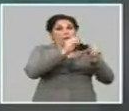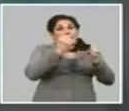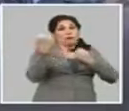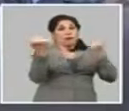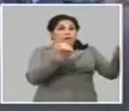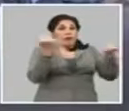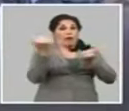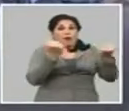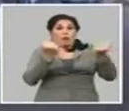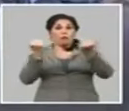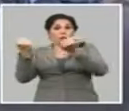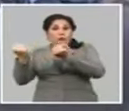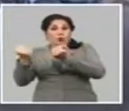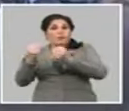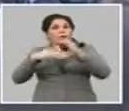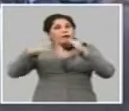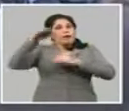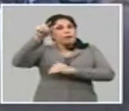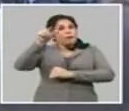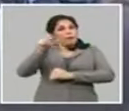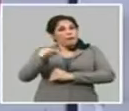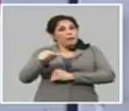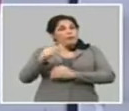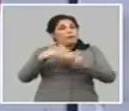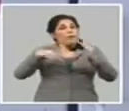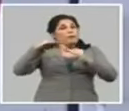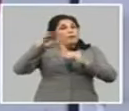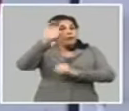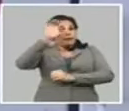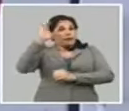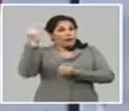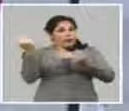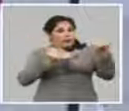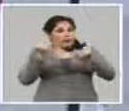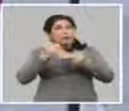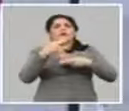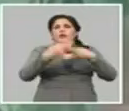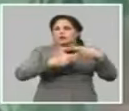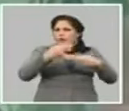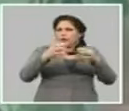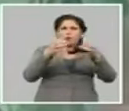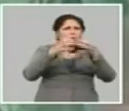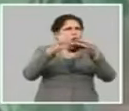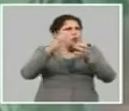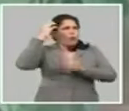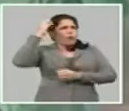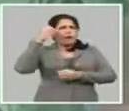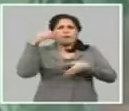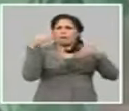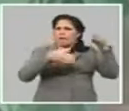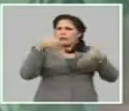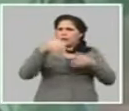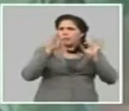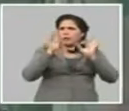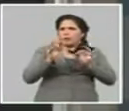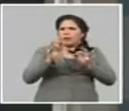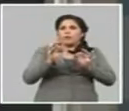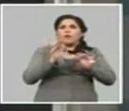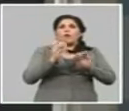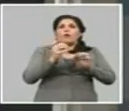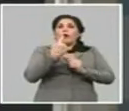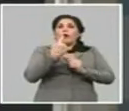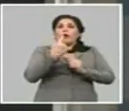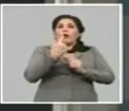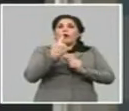viajeros lo está asumiendo el ministerio de trampolín ya nada de ministros que caracas como sectores hay todo un grupo de organismos que aseguran cada uno de